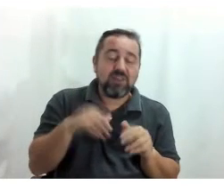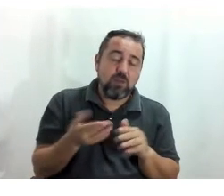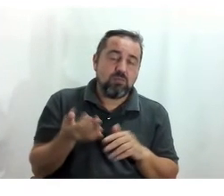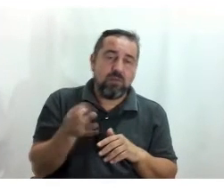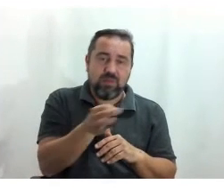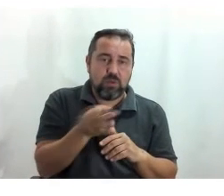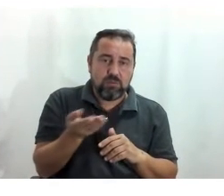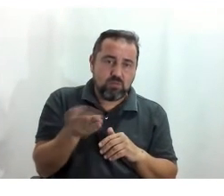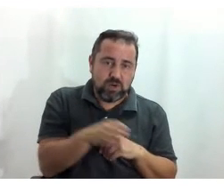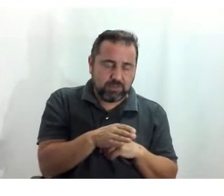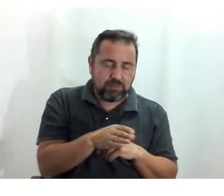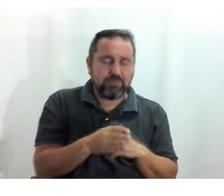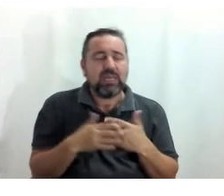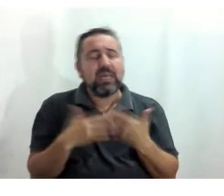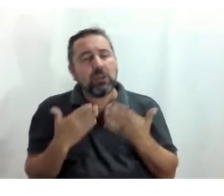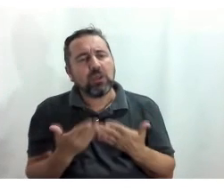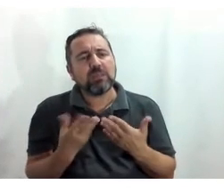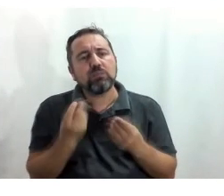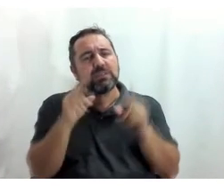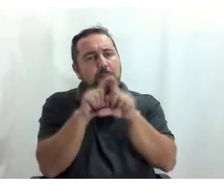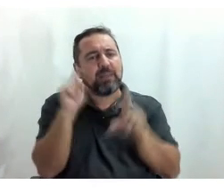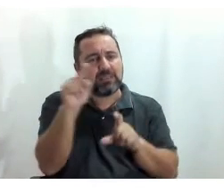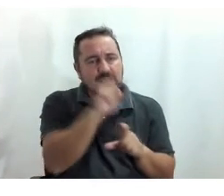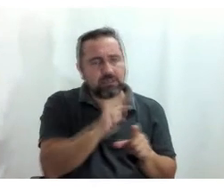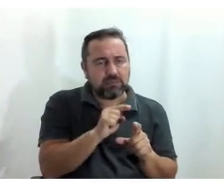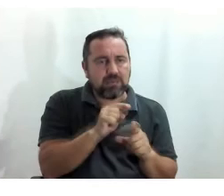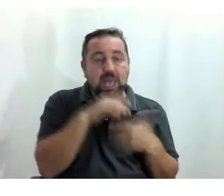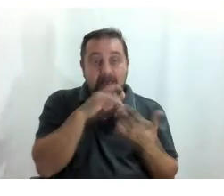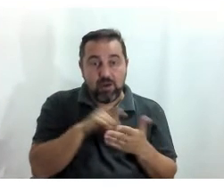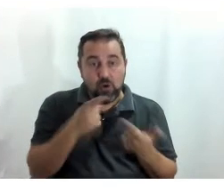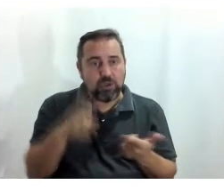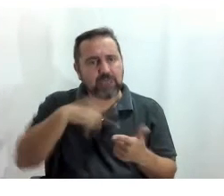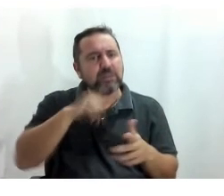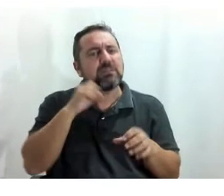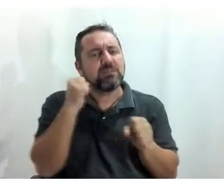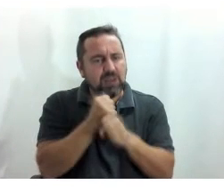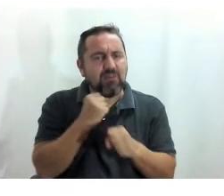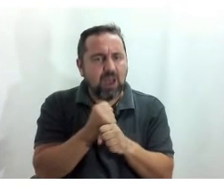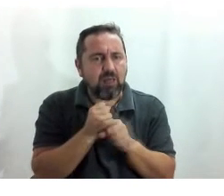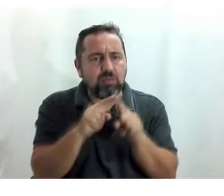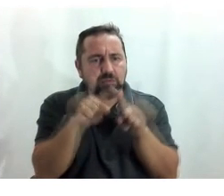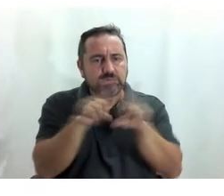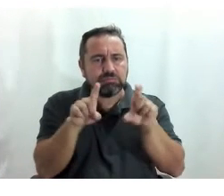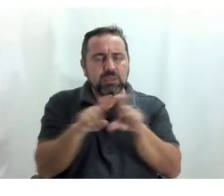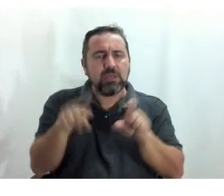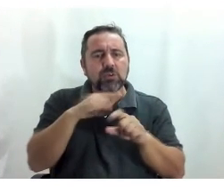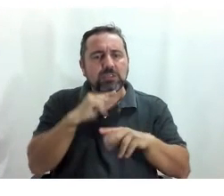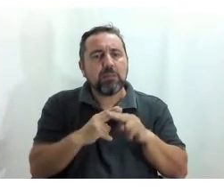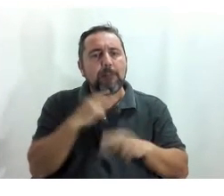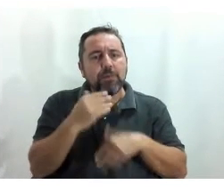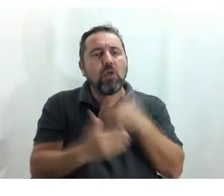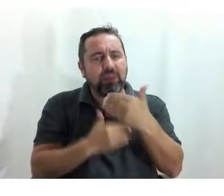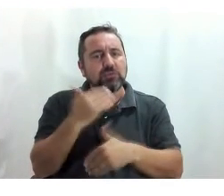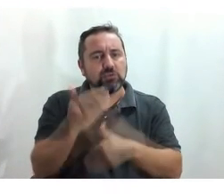celular. Pues bien, hay numerosas empresas que se encuentran a día de hoy trabajando en estos procesos